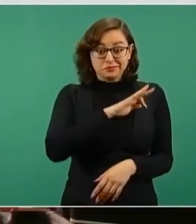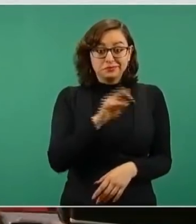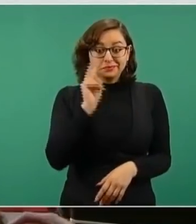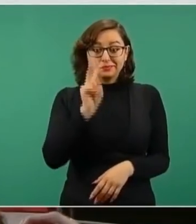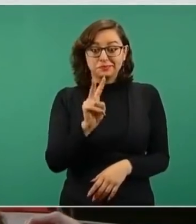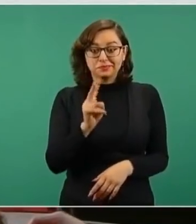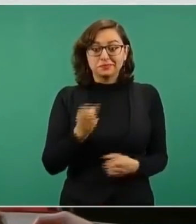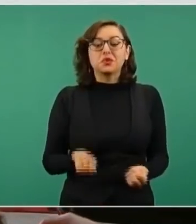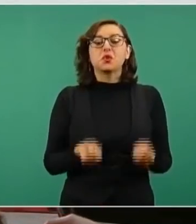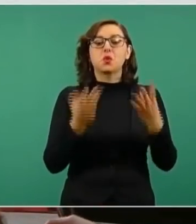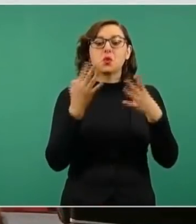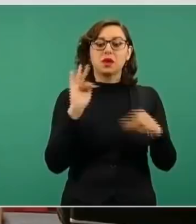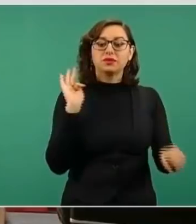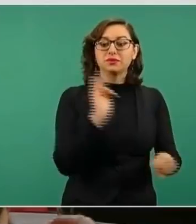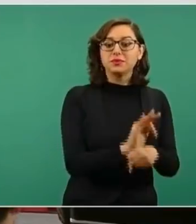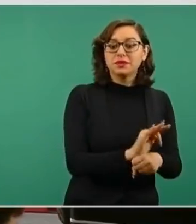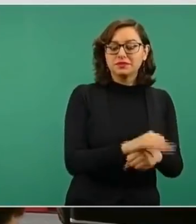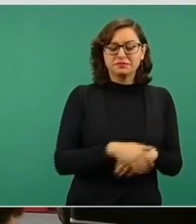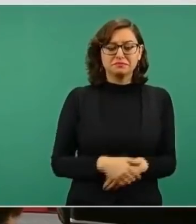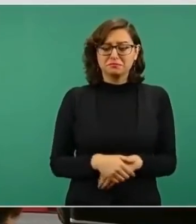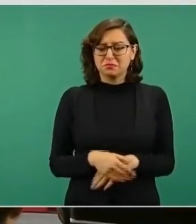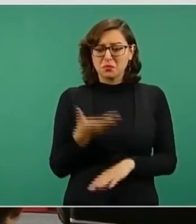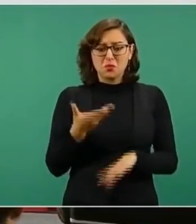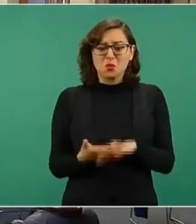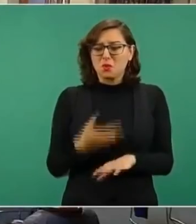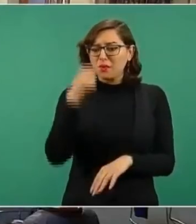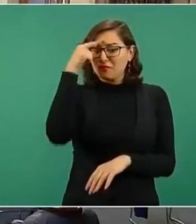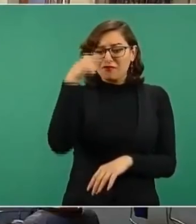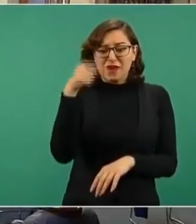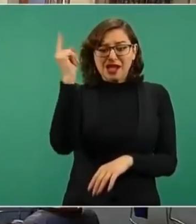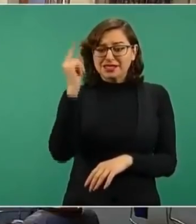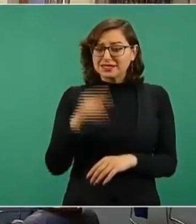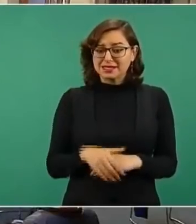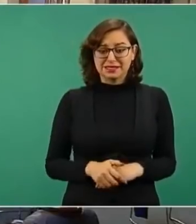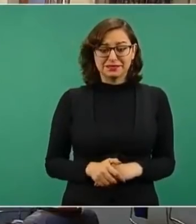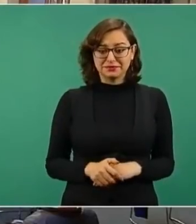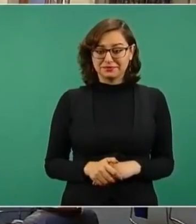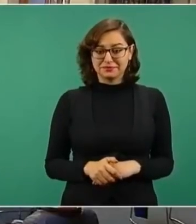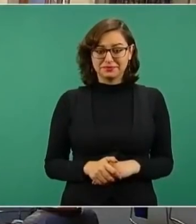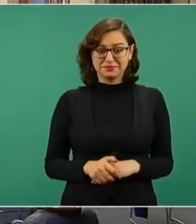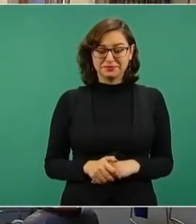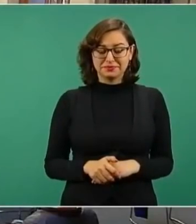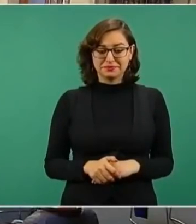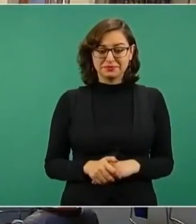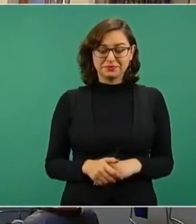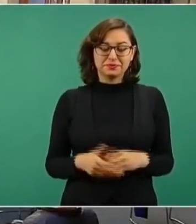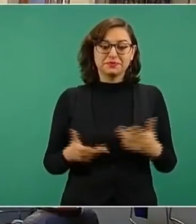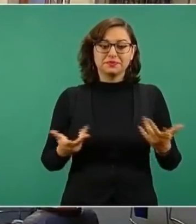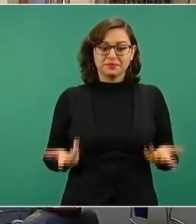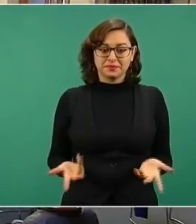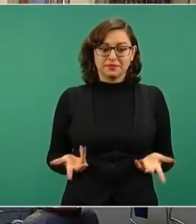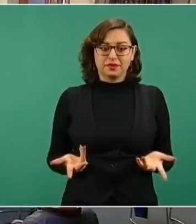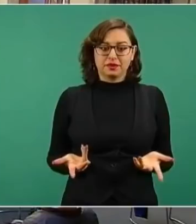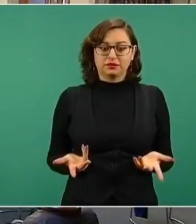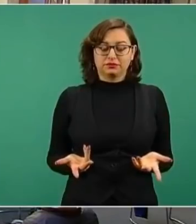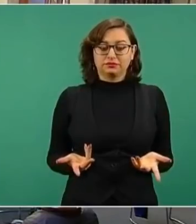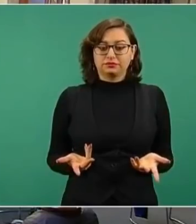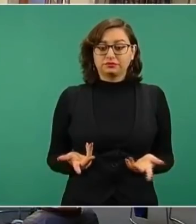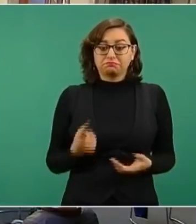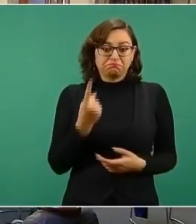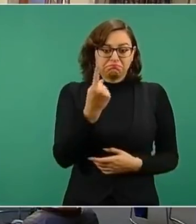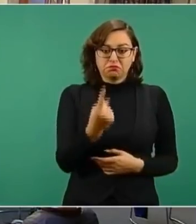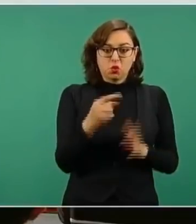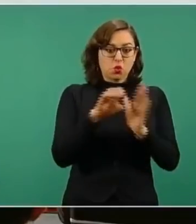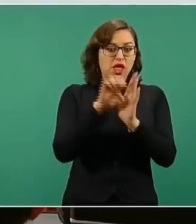del subsidio. Es muy sencillo, ¿no? Ahora esto imagínense para 510 kilowatt hora, eso es un